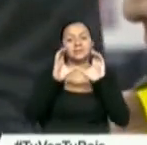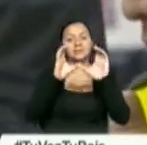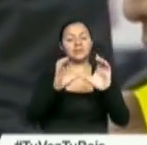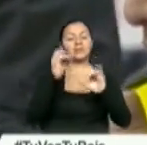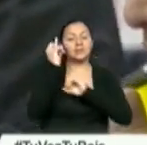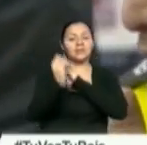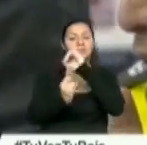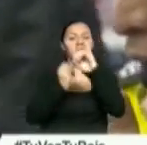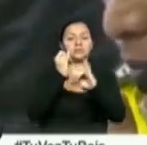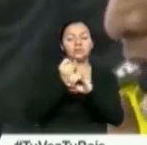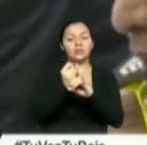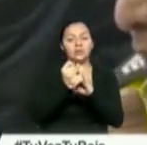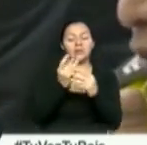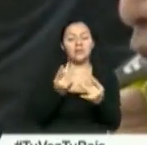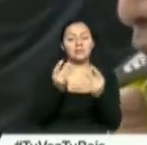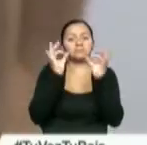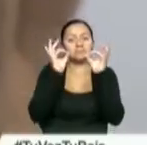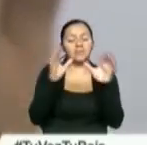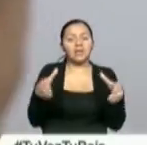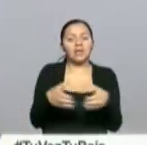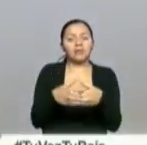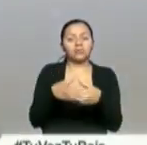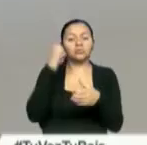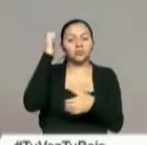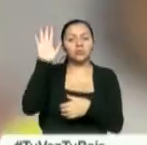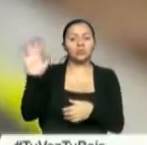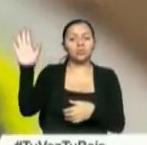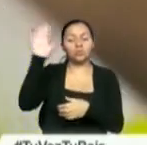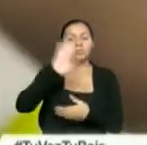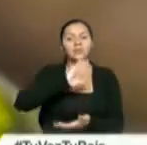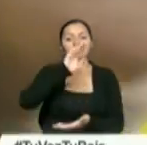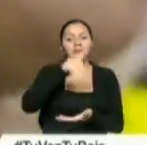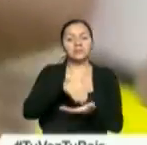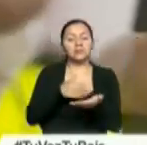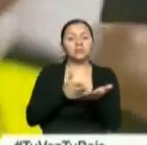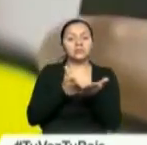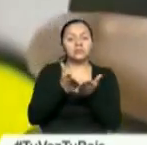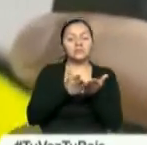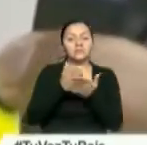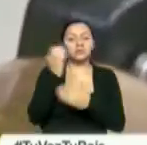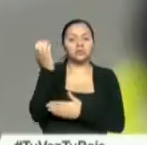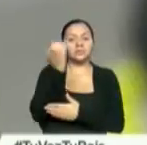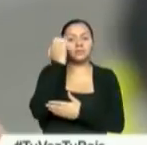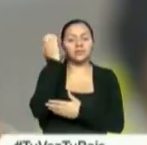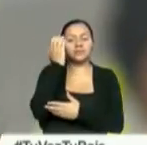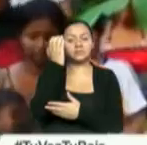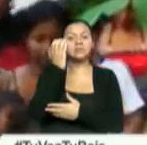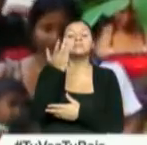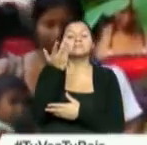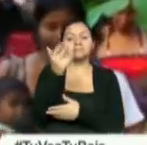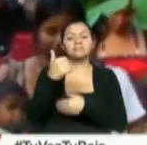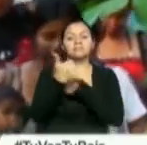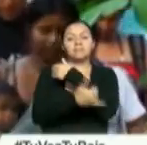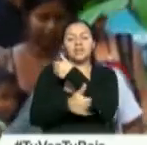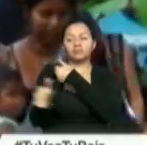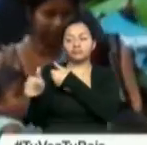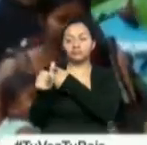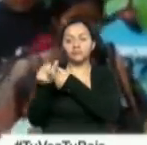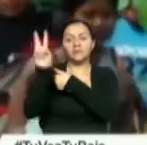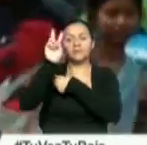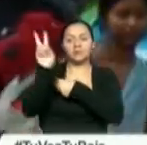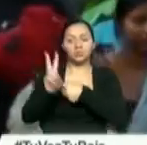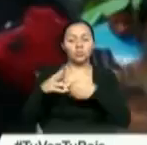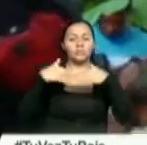de calidad de la asociación europea de centros de servicios de emergencia en a por lo que naciones hermanas como venezuela panamá